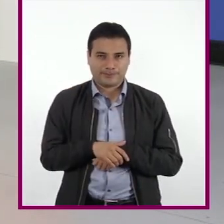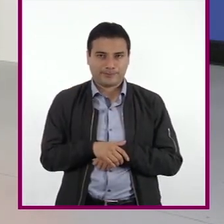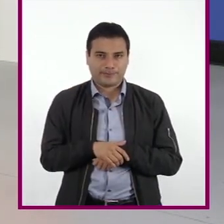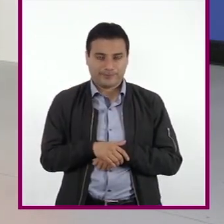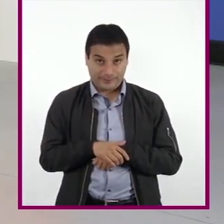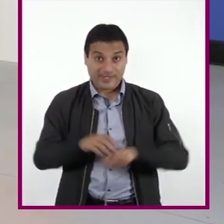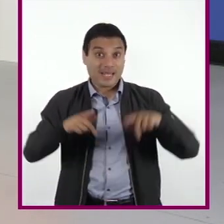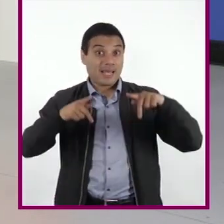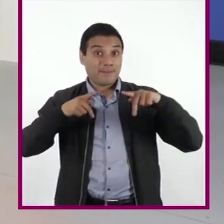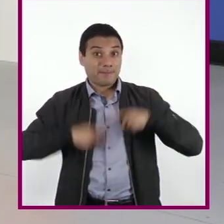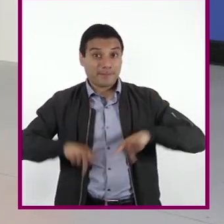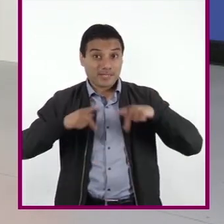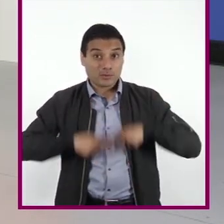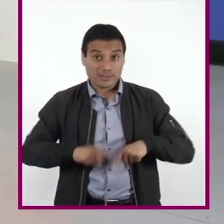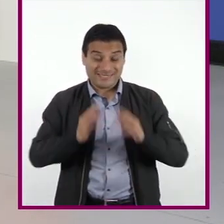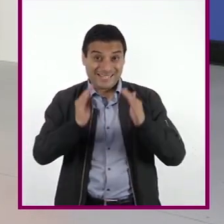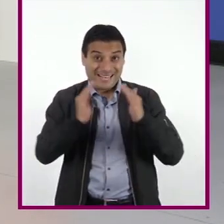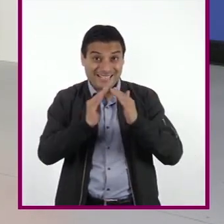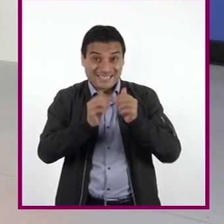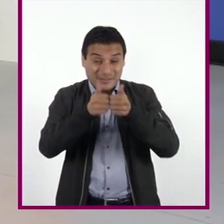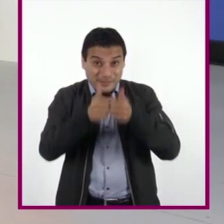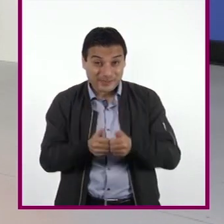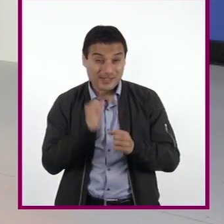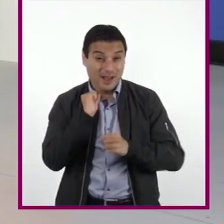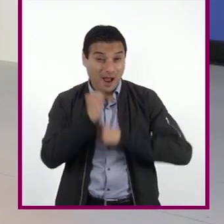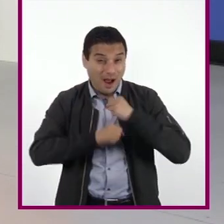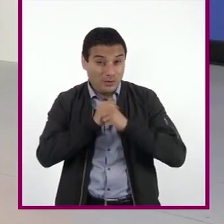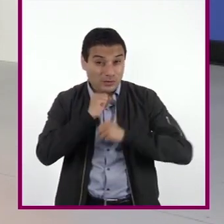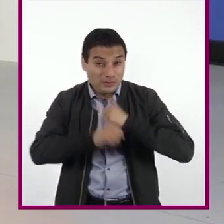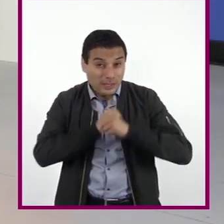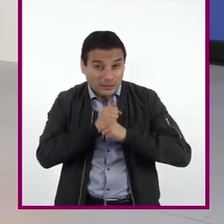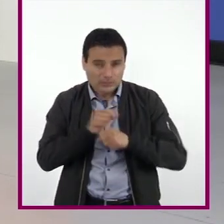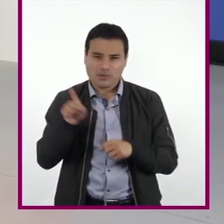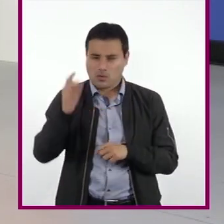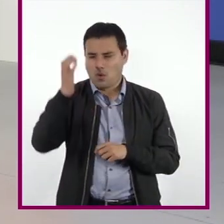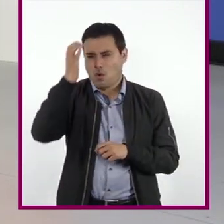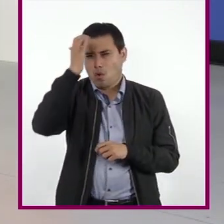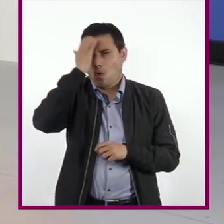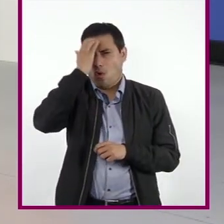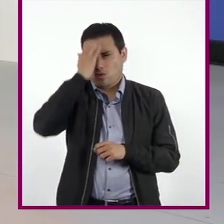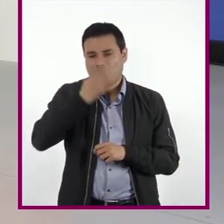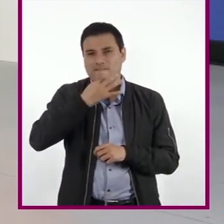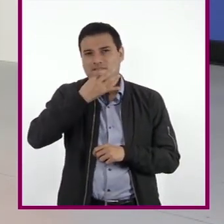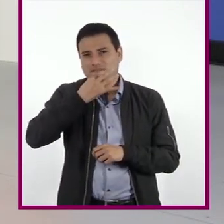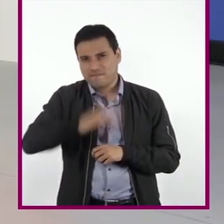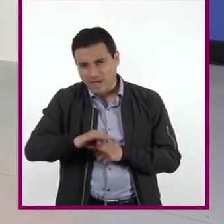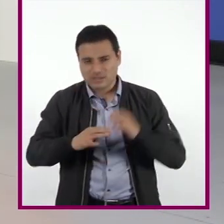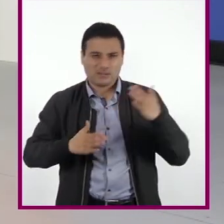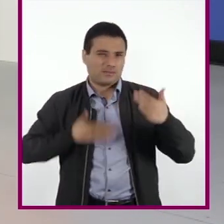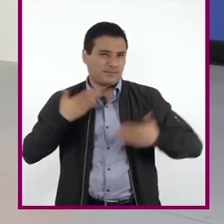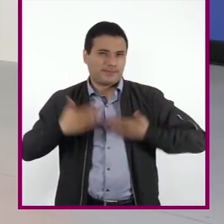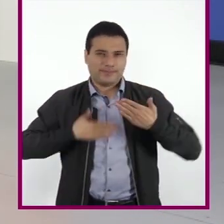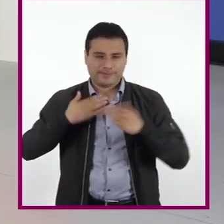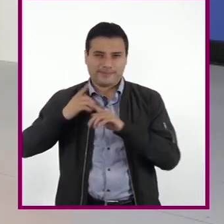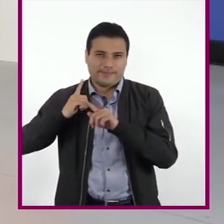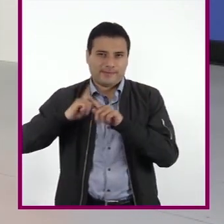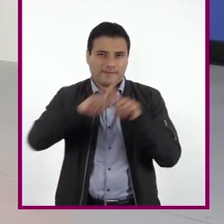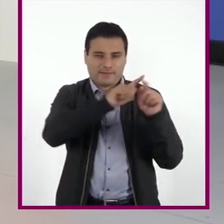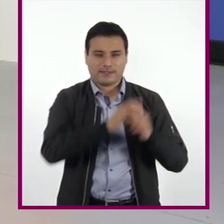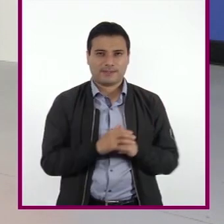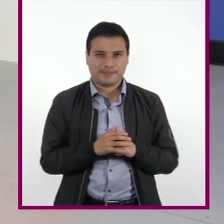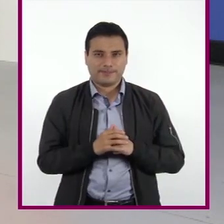personas que llevan viviendo muchos años en un mismo lugar conocen mucho de lo que se festeja en la comunidad.